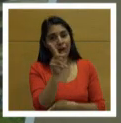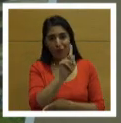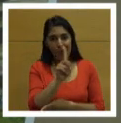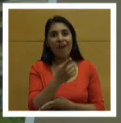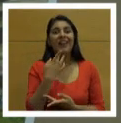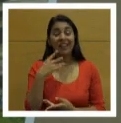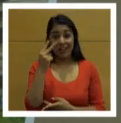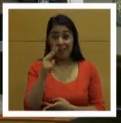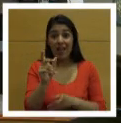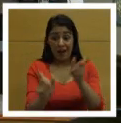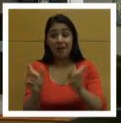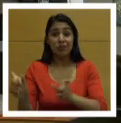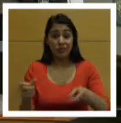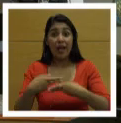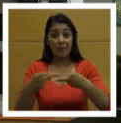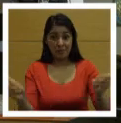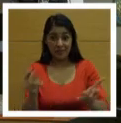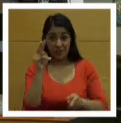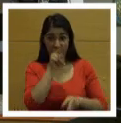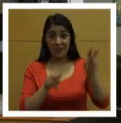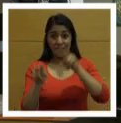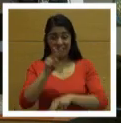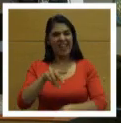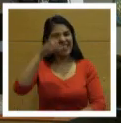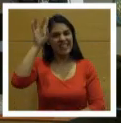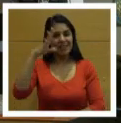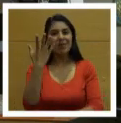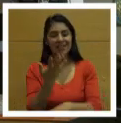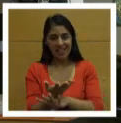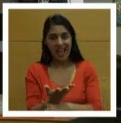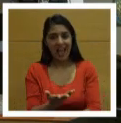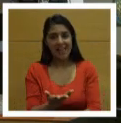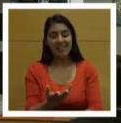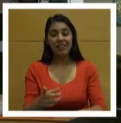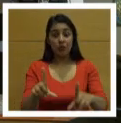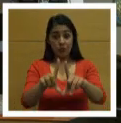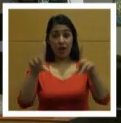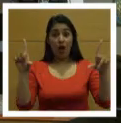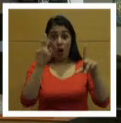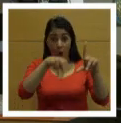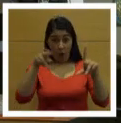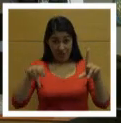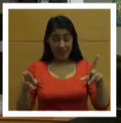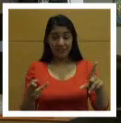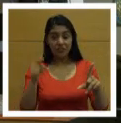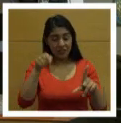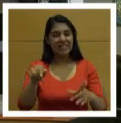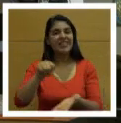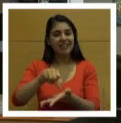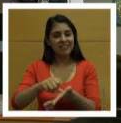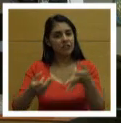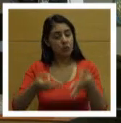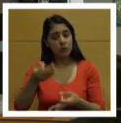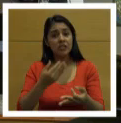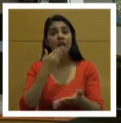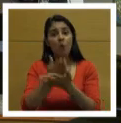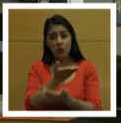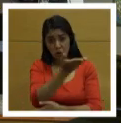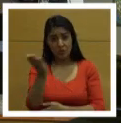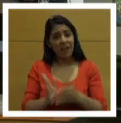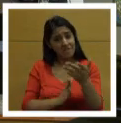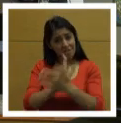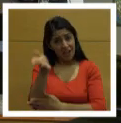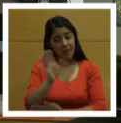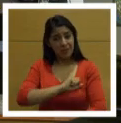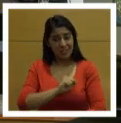público, que lo vea la gente, que sepa que existe esta obra, ¿no es cierto?, allí en el Centro de Justicia, y cuando ustedes pasen por Santiago, lo